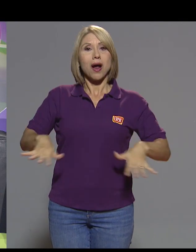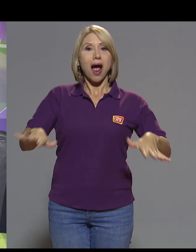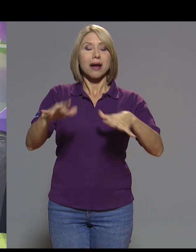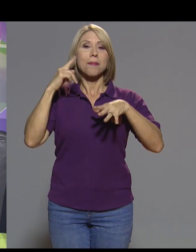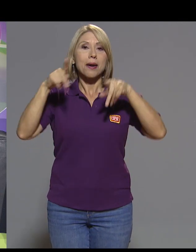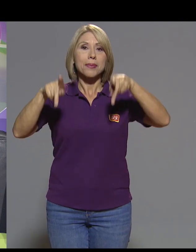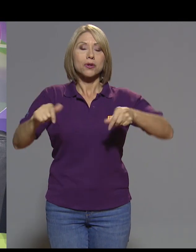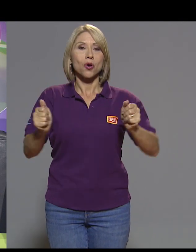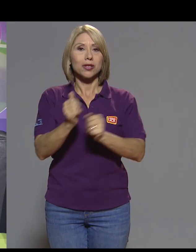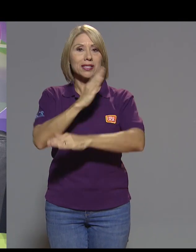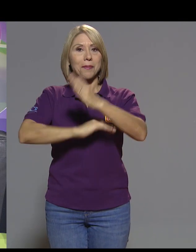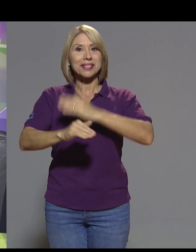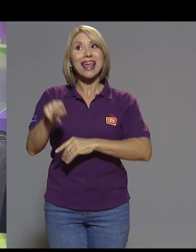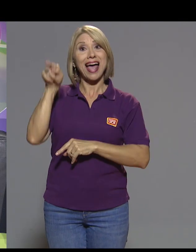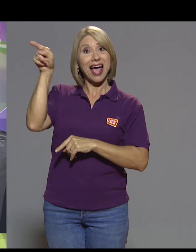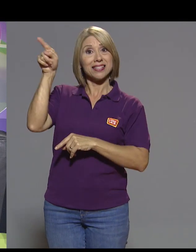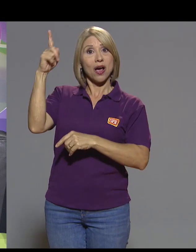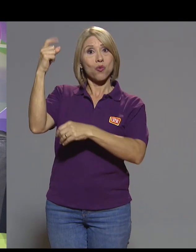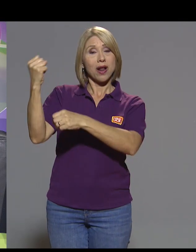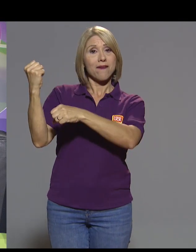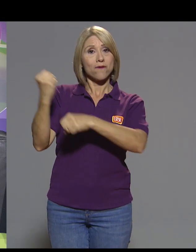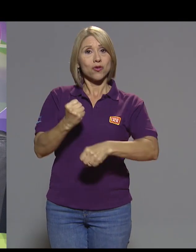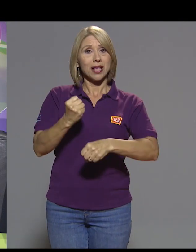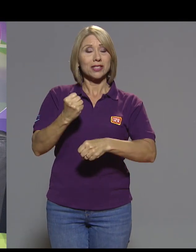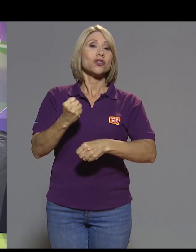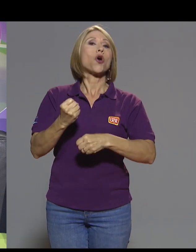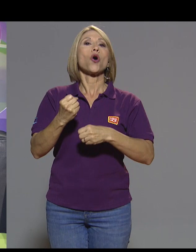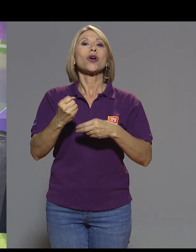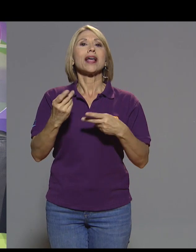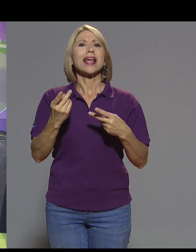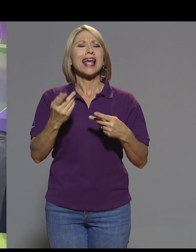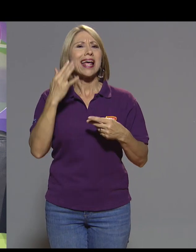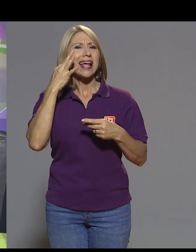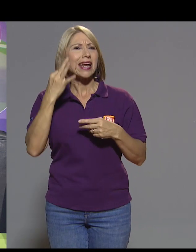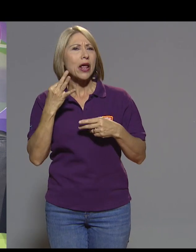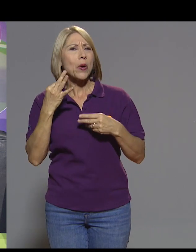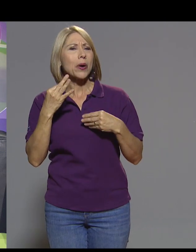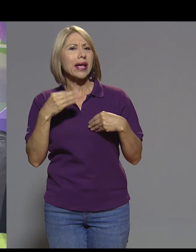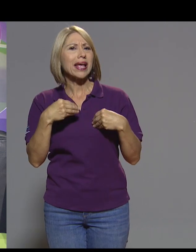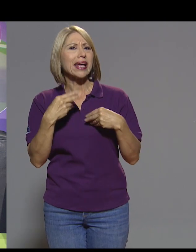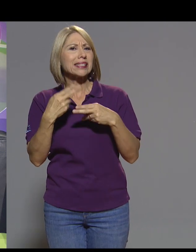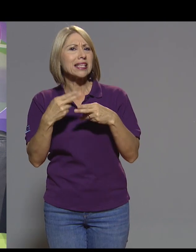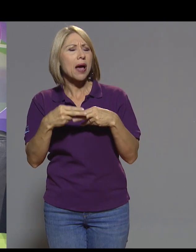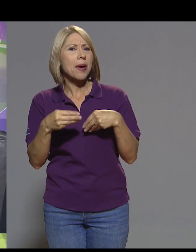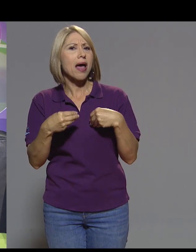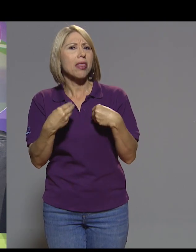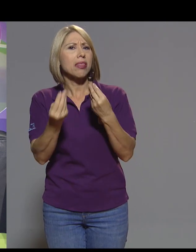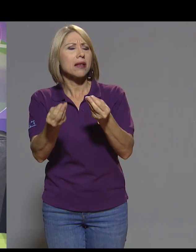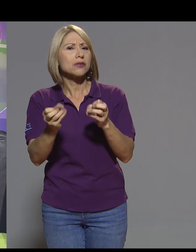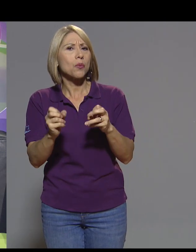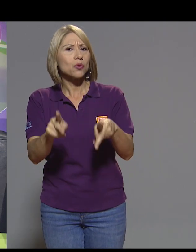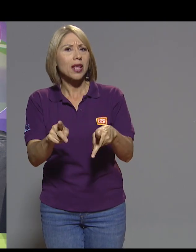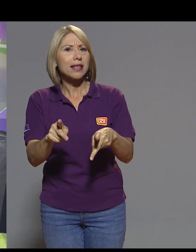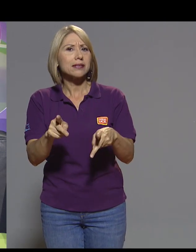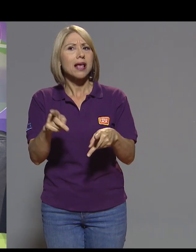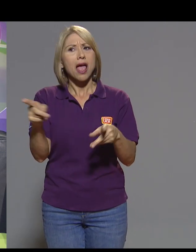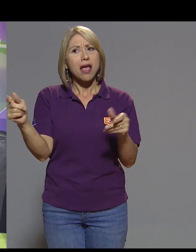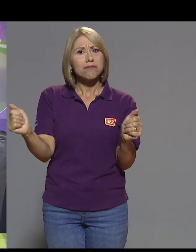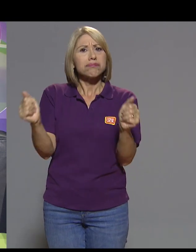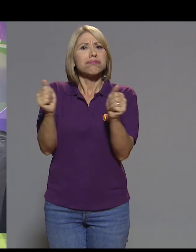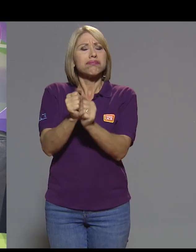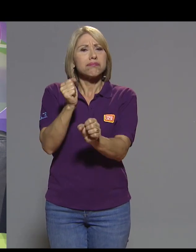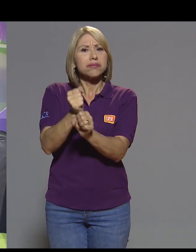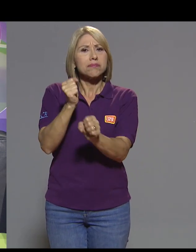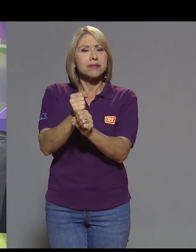las personas con discapacidad hay ahí una fundación senderos de oportunidades creo que es que se llama y trabaja en conjunto porque al final es